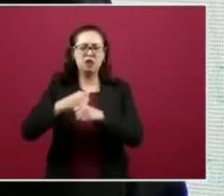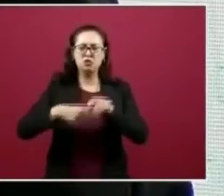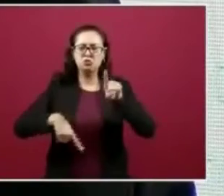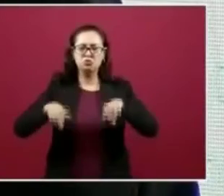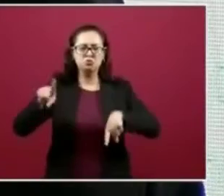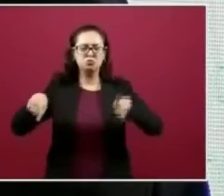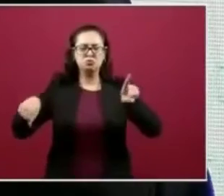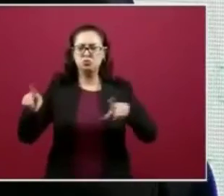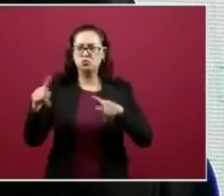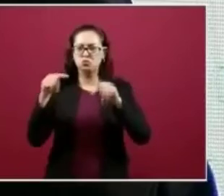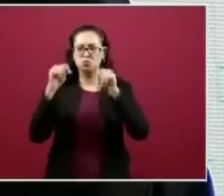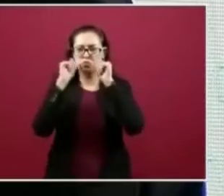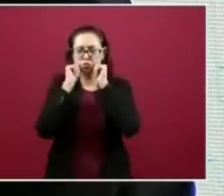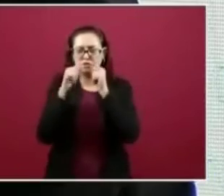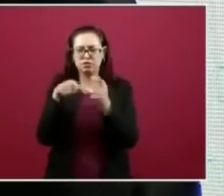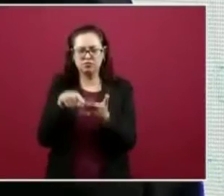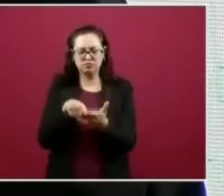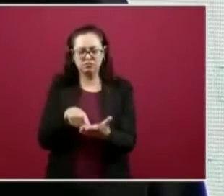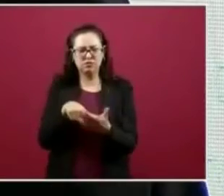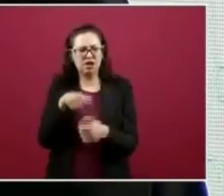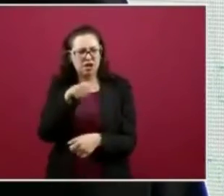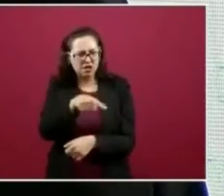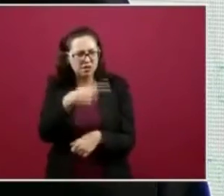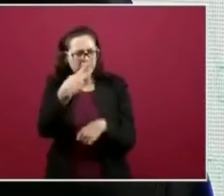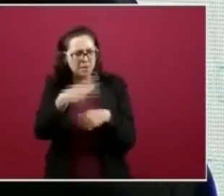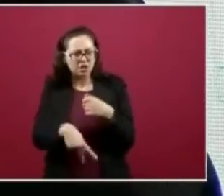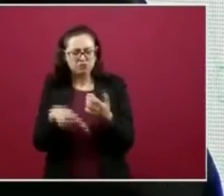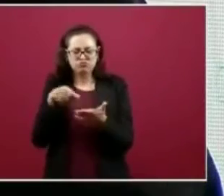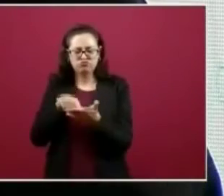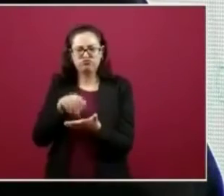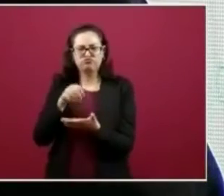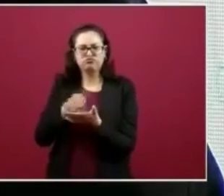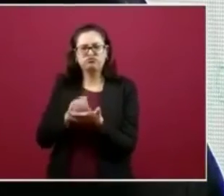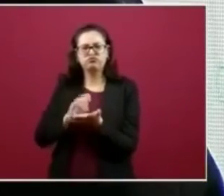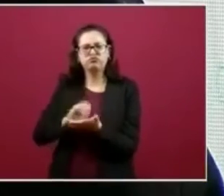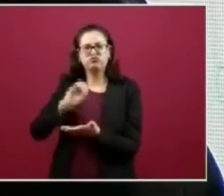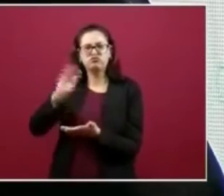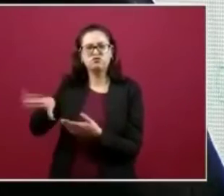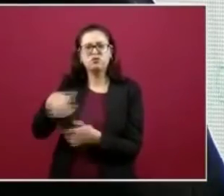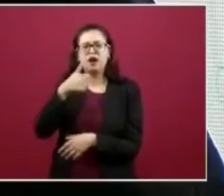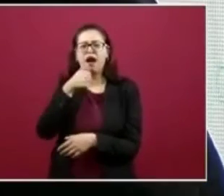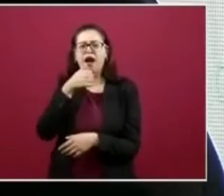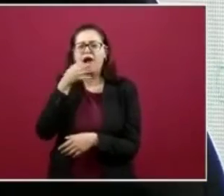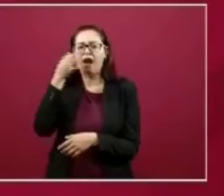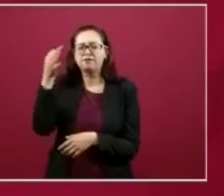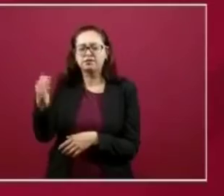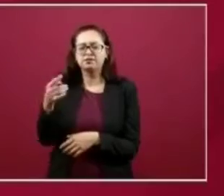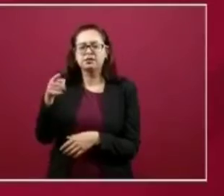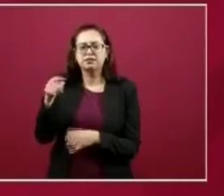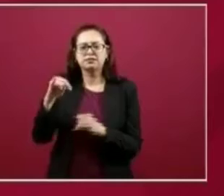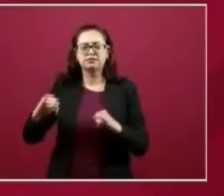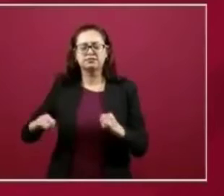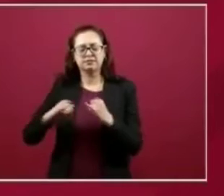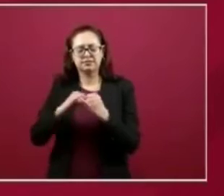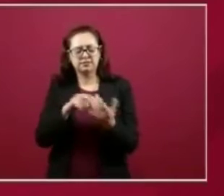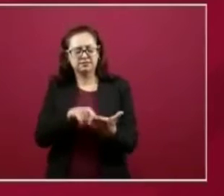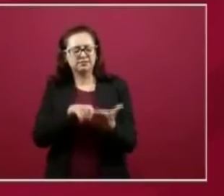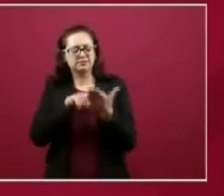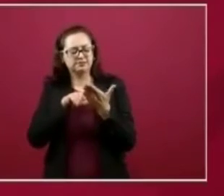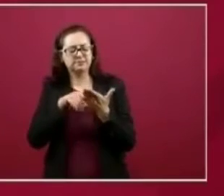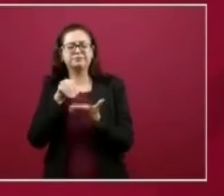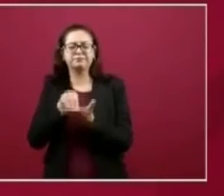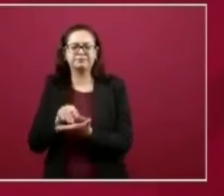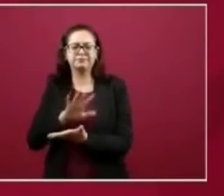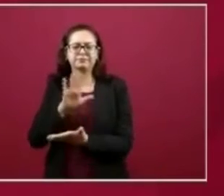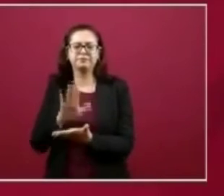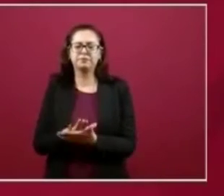identificar zonas de alto riesgo y las instituciones públicas puedan tener una